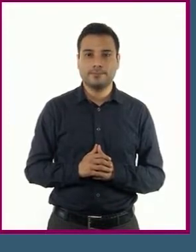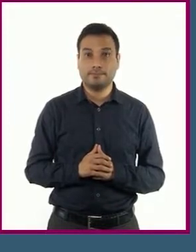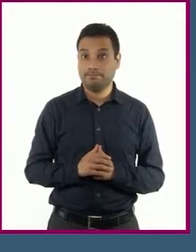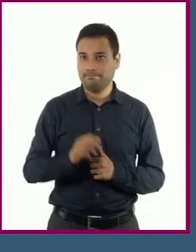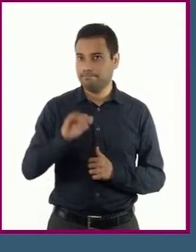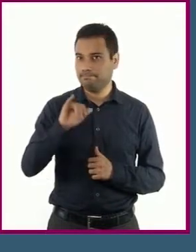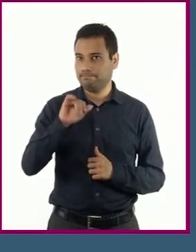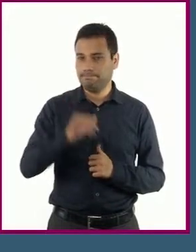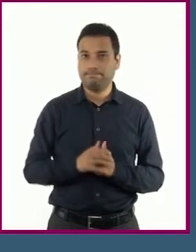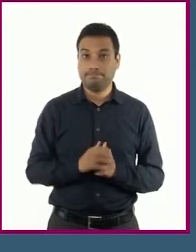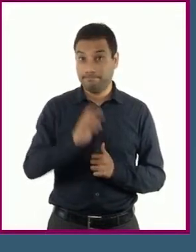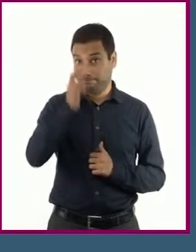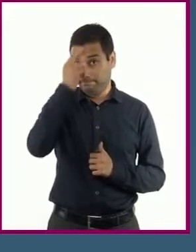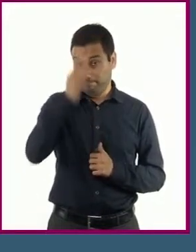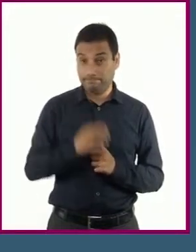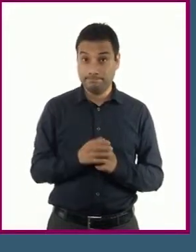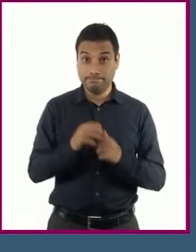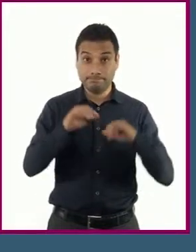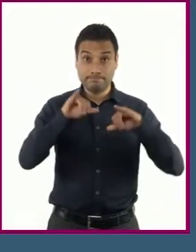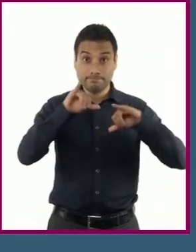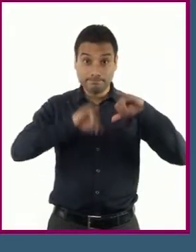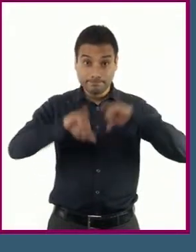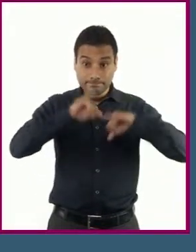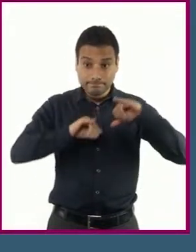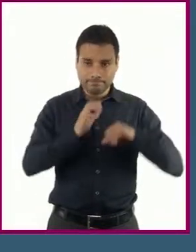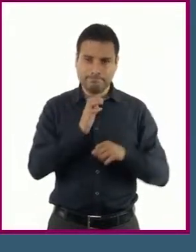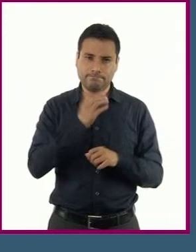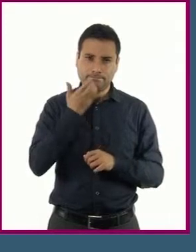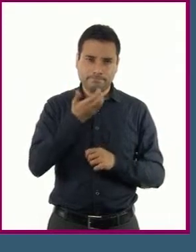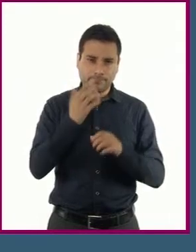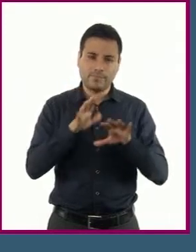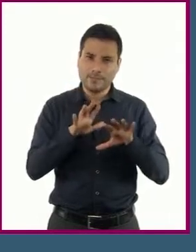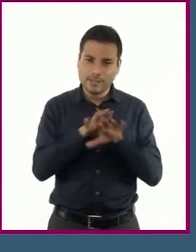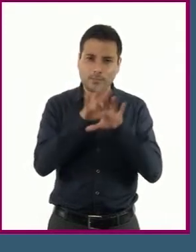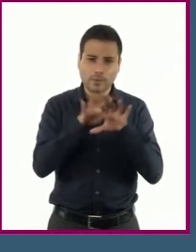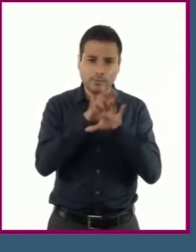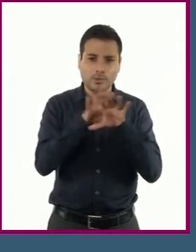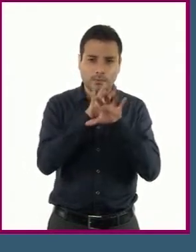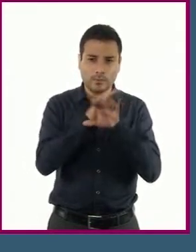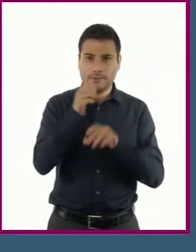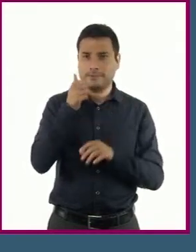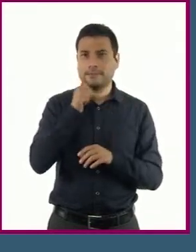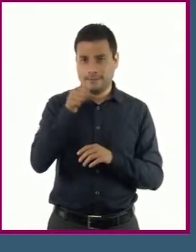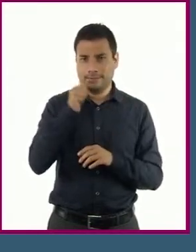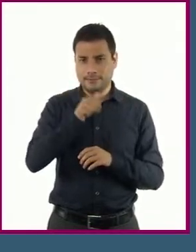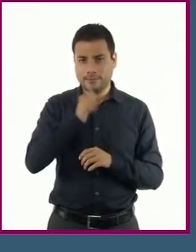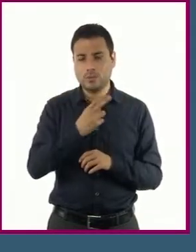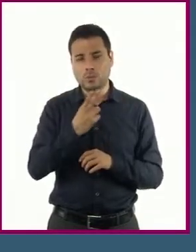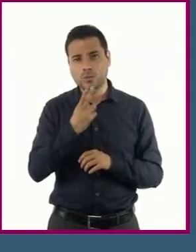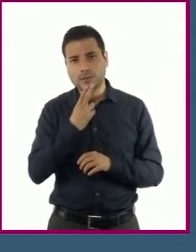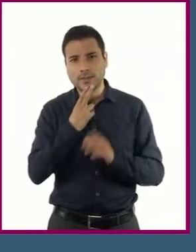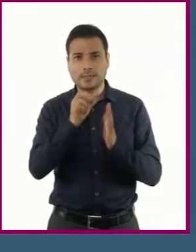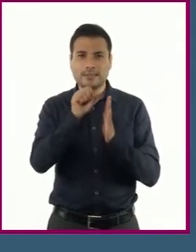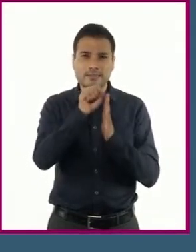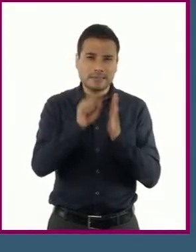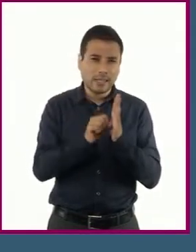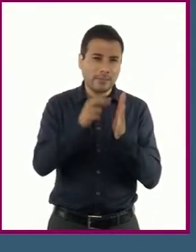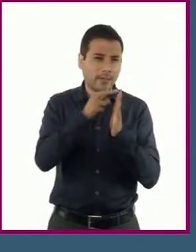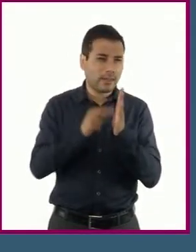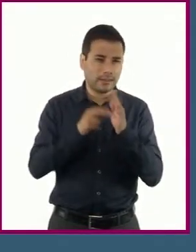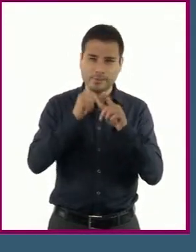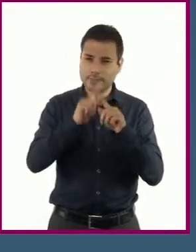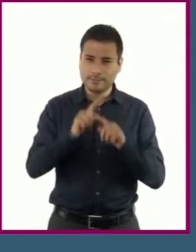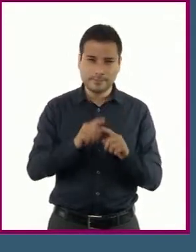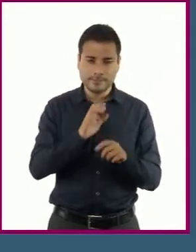es. Recuerden que la ciencia está en constantes cambios y revisiones con respecto a los parámetros que se deben considerar a nivel